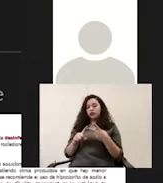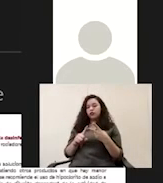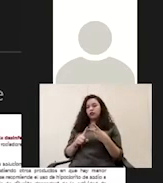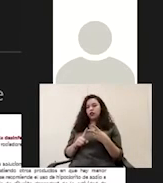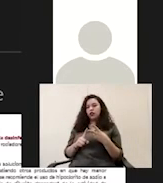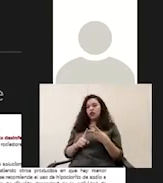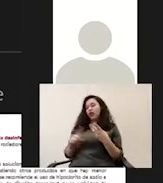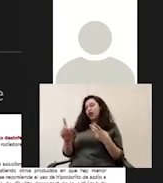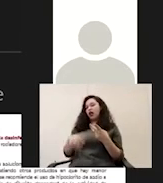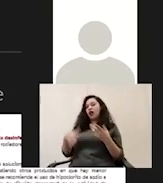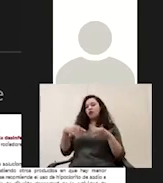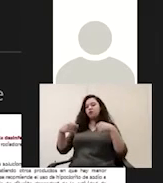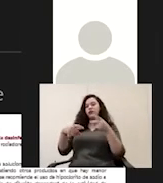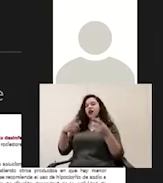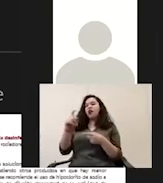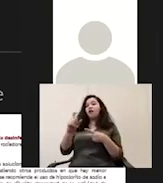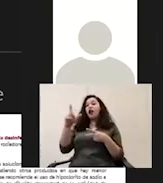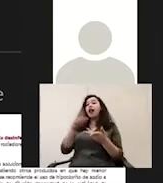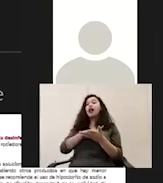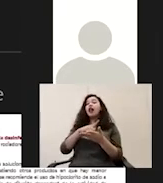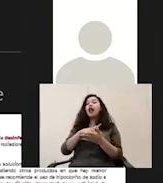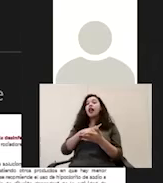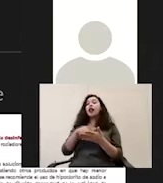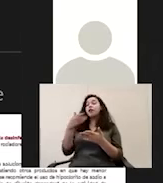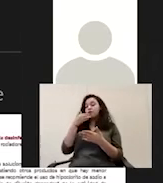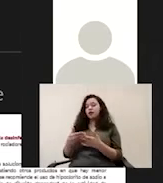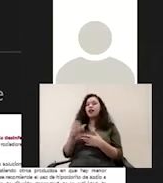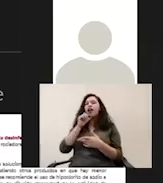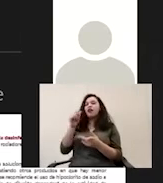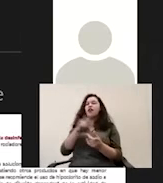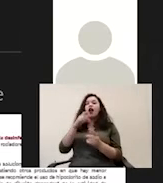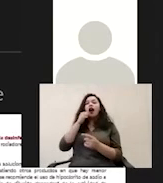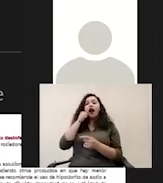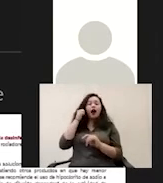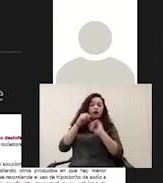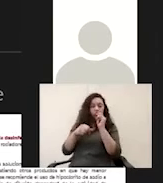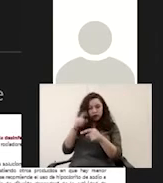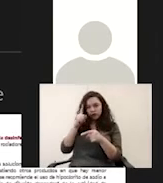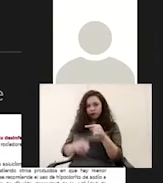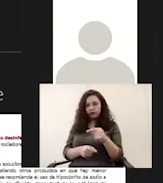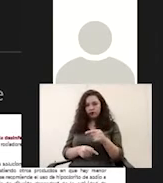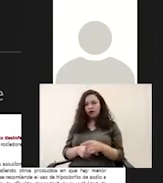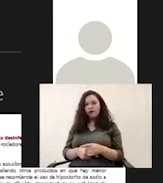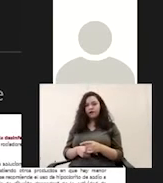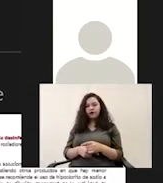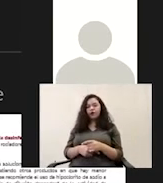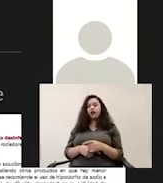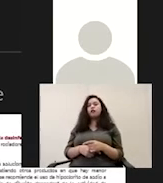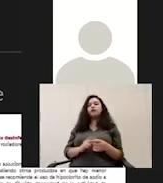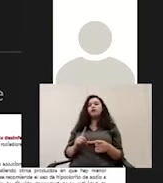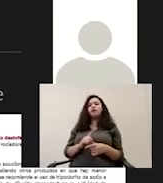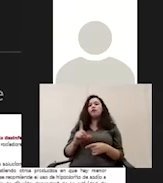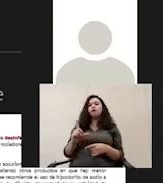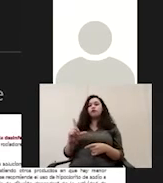una jerga, agua limpia. Se van a retirar los residuos del detergente que pusimos por primera ocasión y se va a realizar el secado